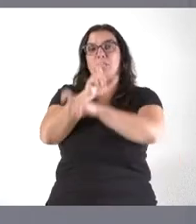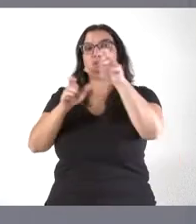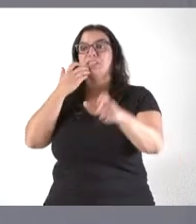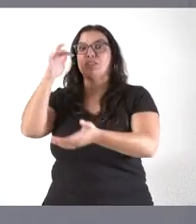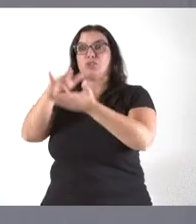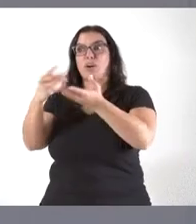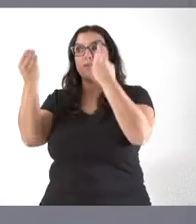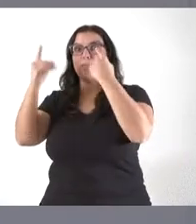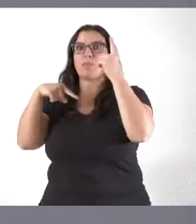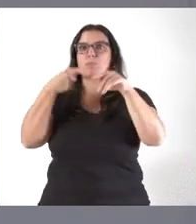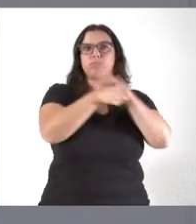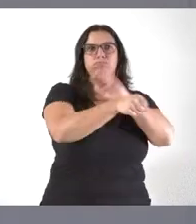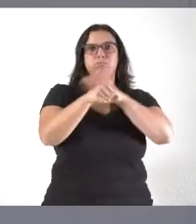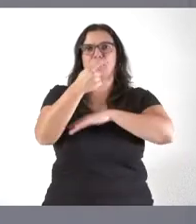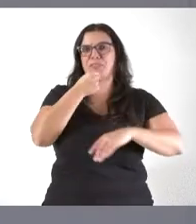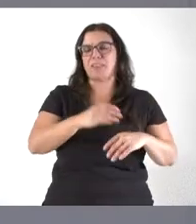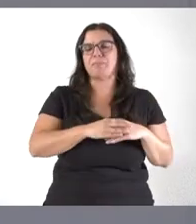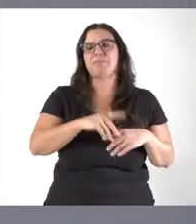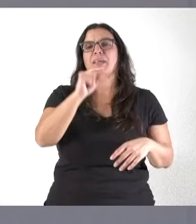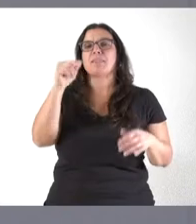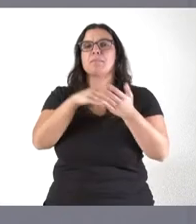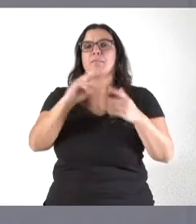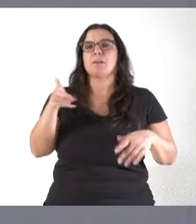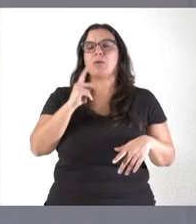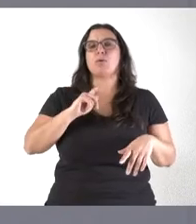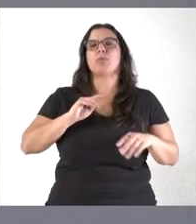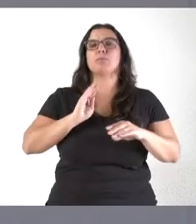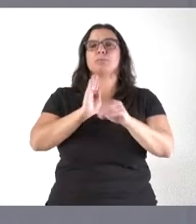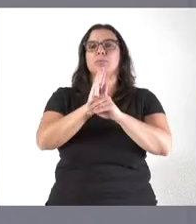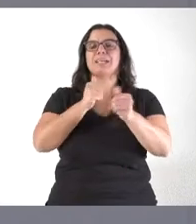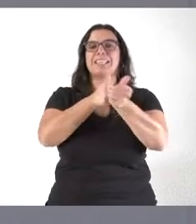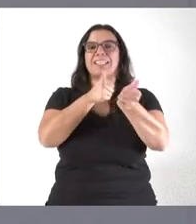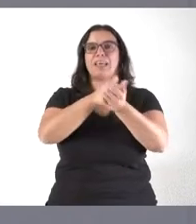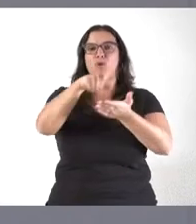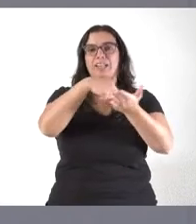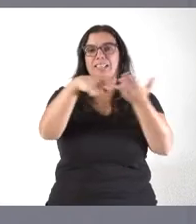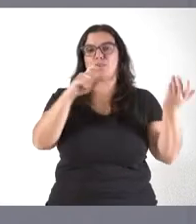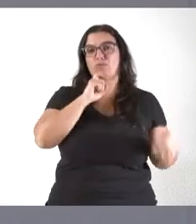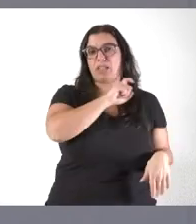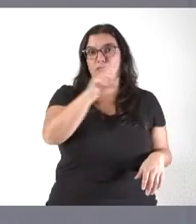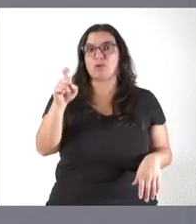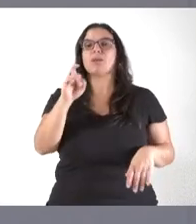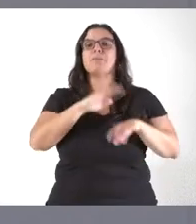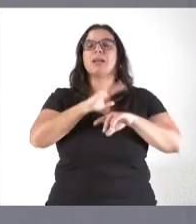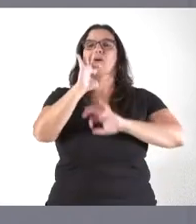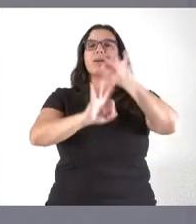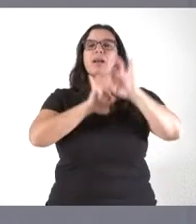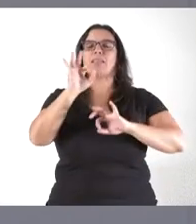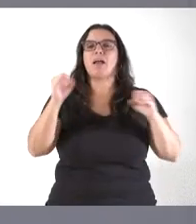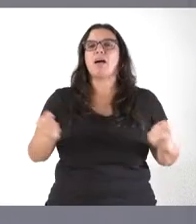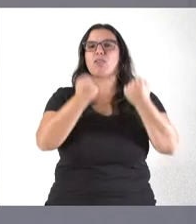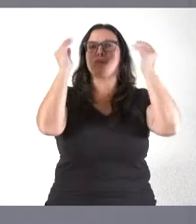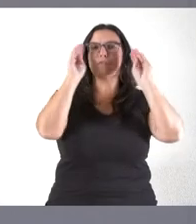reciben esta información es muy alto 100.000 euros se otorgan al secretariado gitano a la fundación de secretariano para realizar acciones de formación